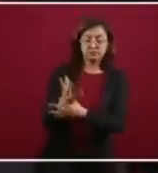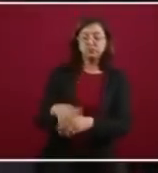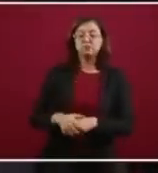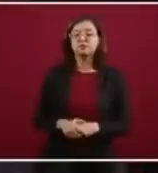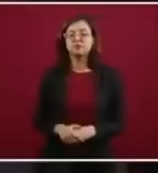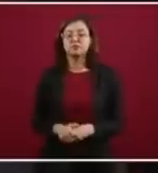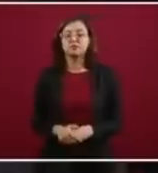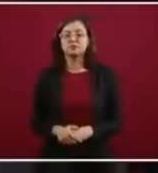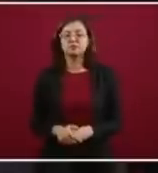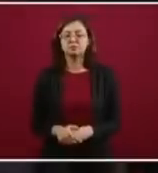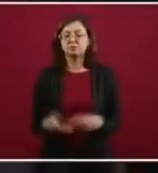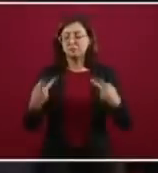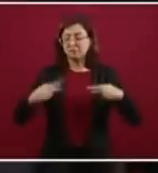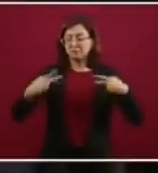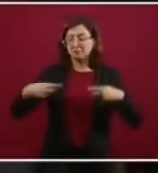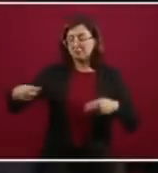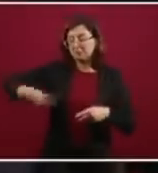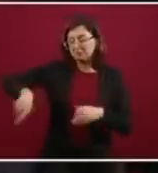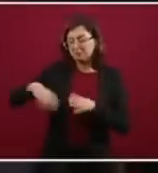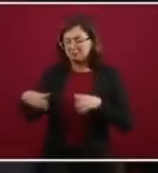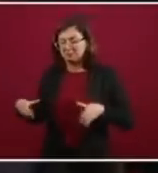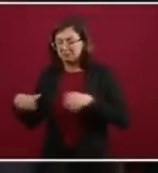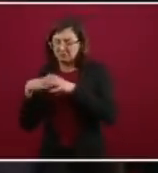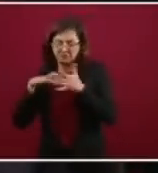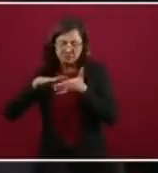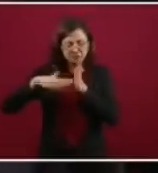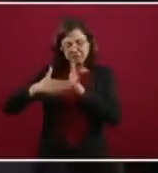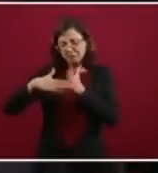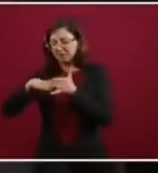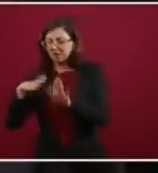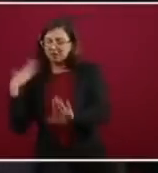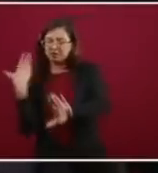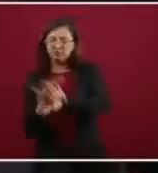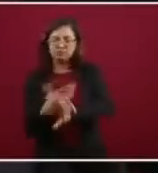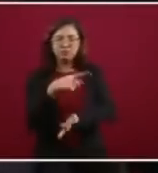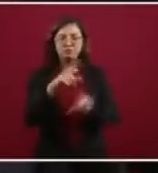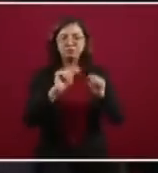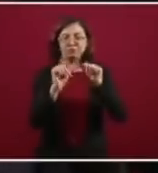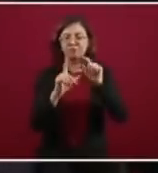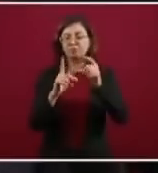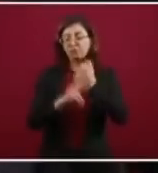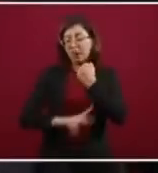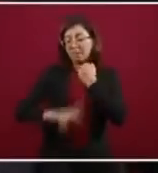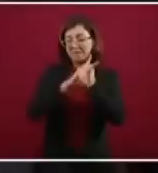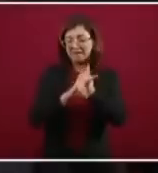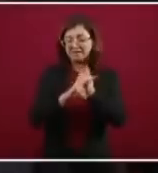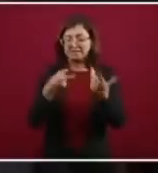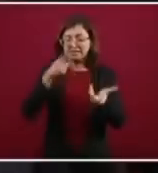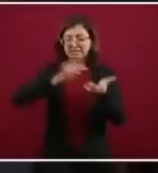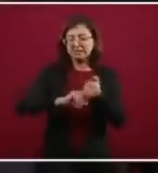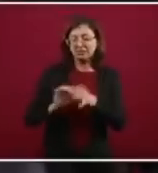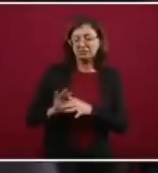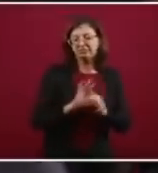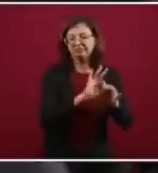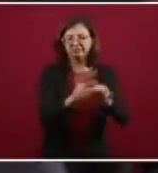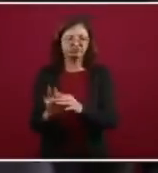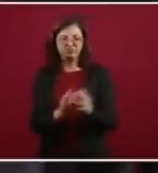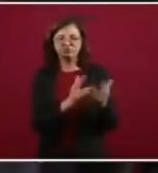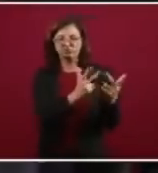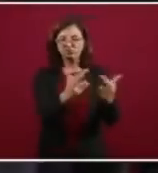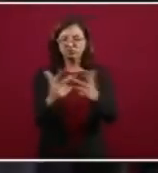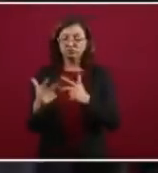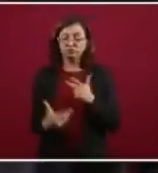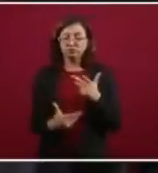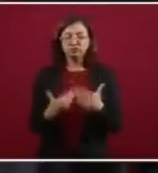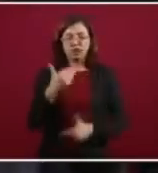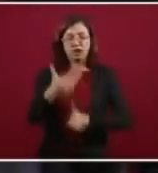Quienes desarrollan estas estrategias son los que están interesados en la destrucción del Estado-Nación y el deterioro del más reciente avance